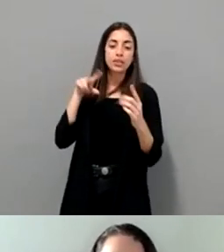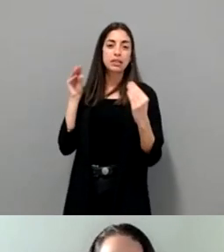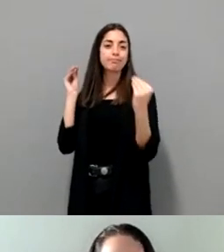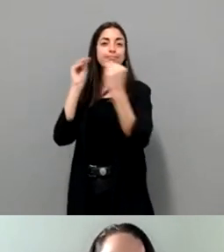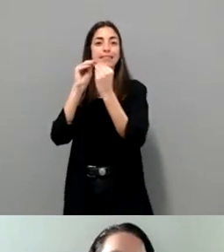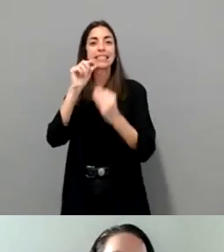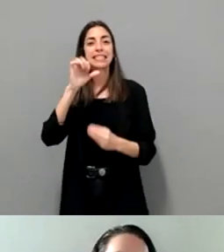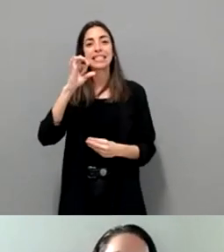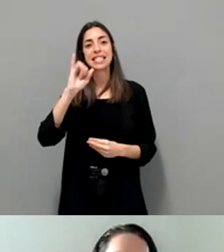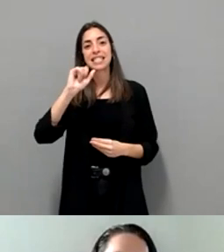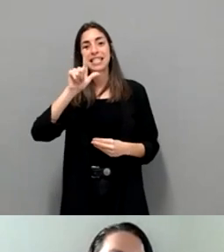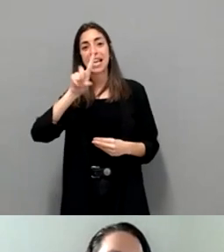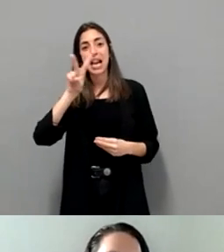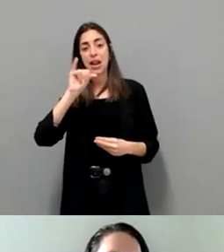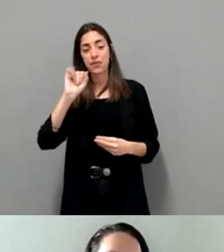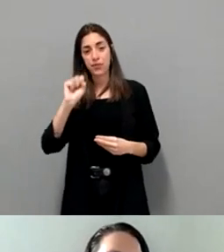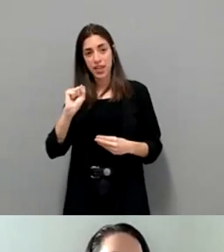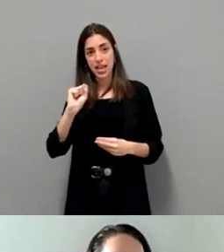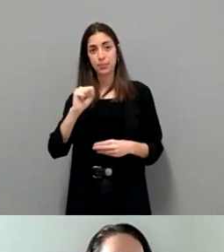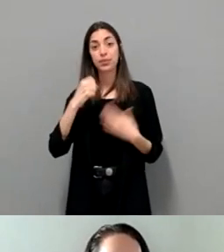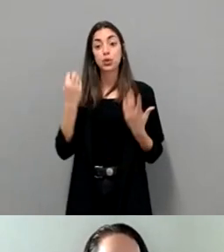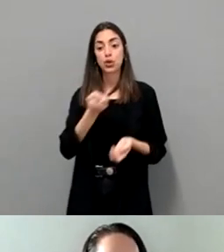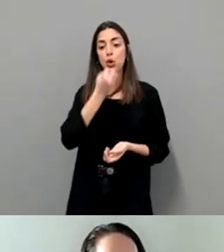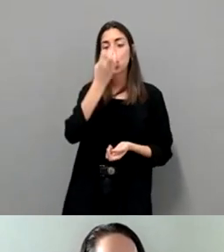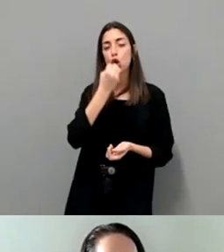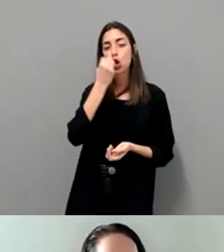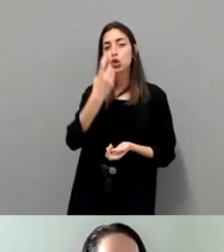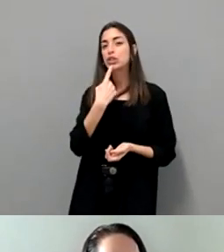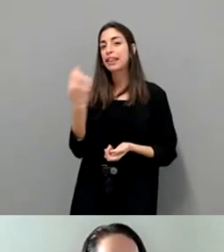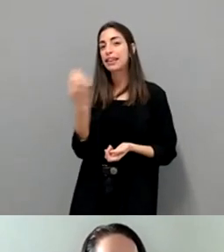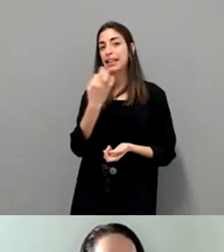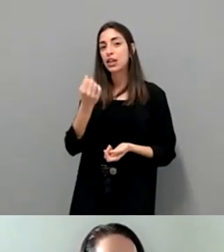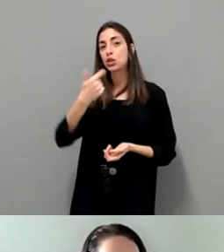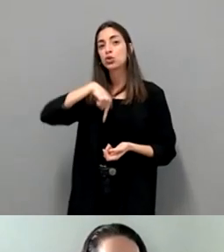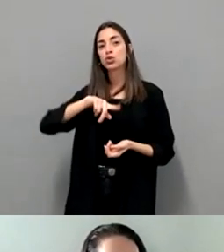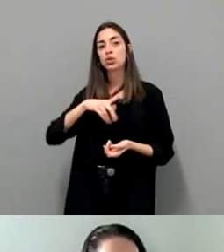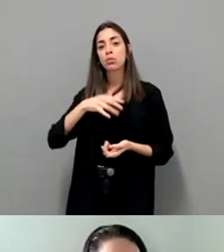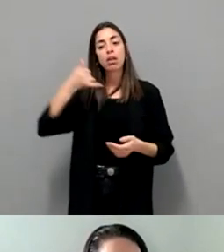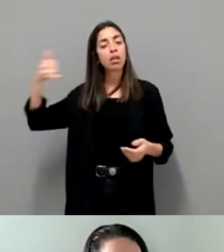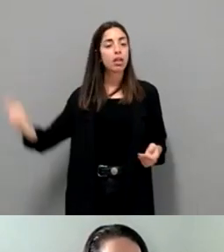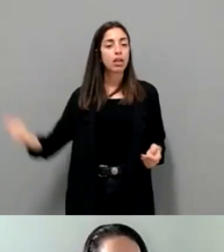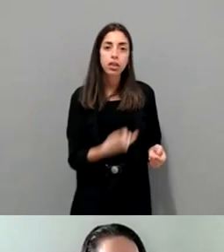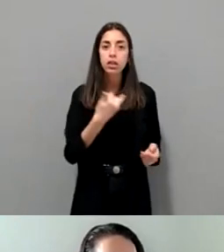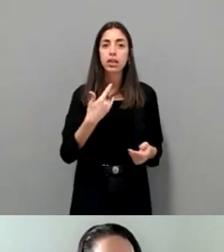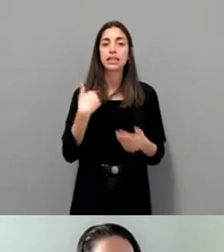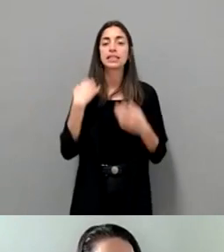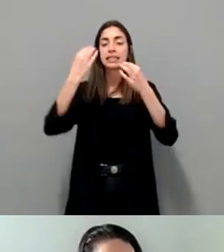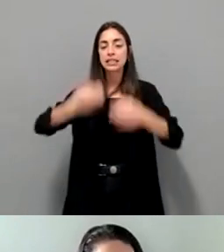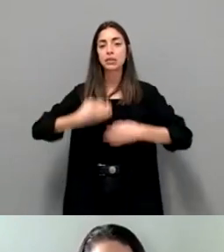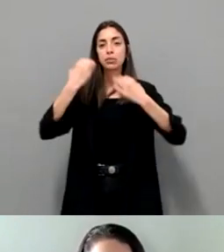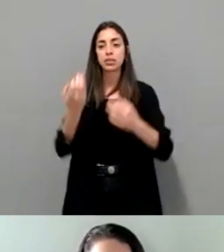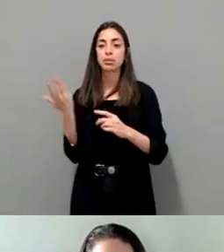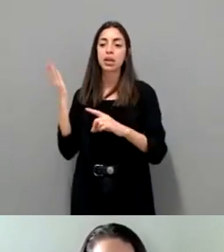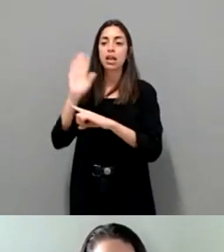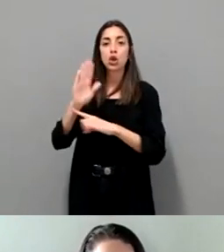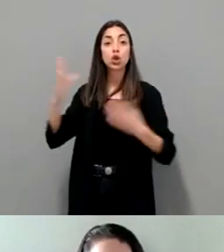que Rosa comenta es que al final nos agotamos de estar siempre demostrando todo lo que